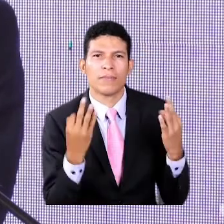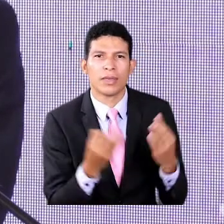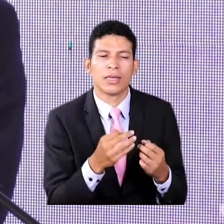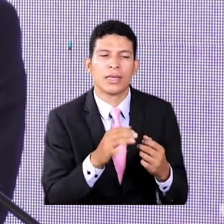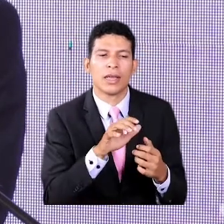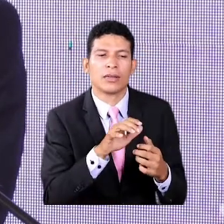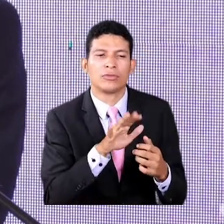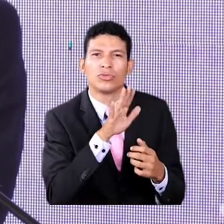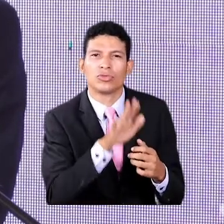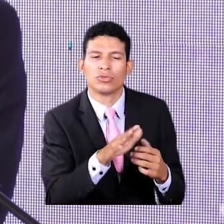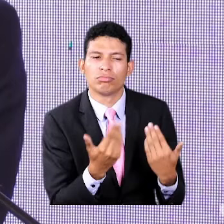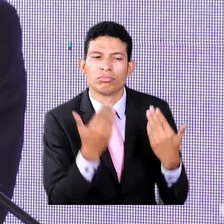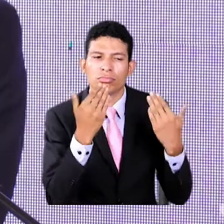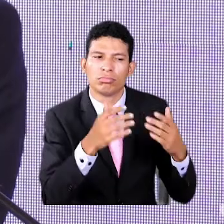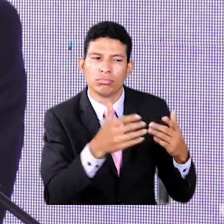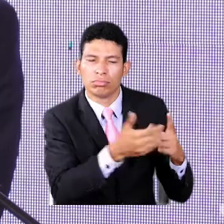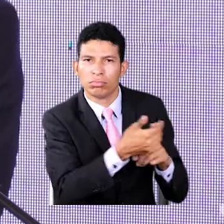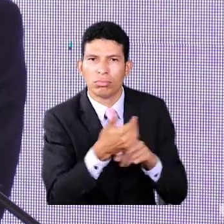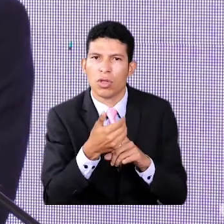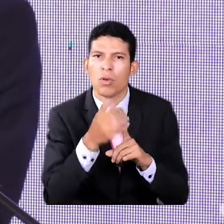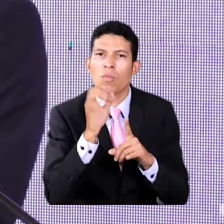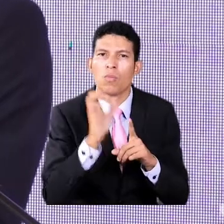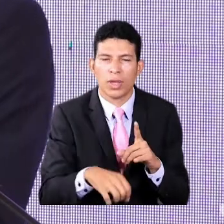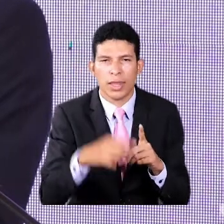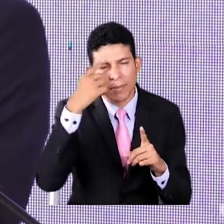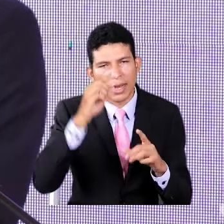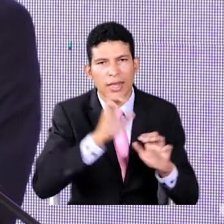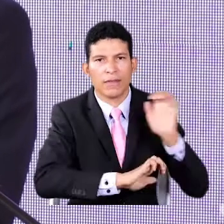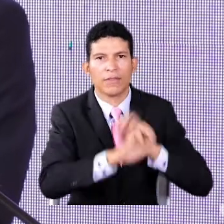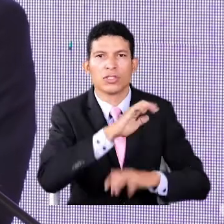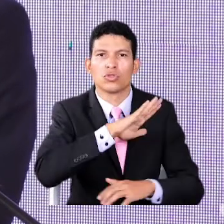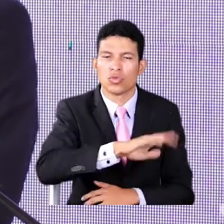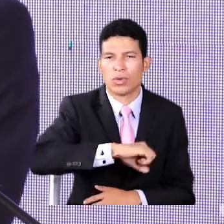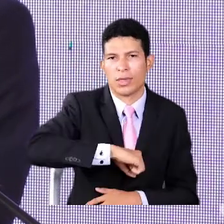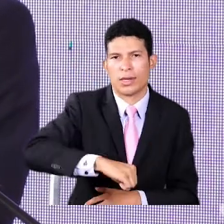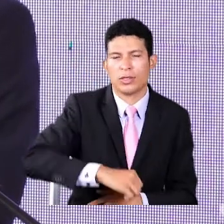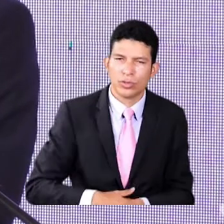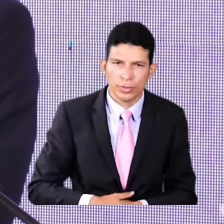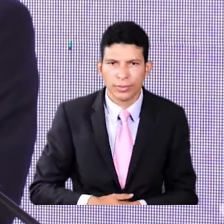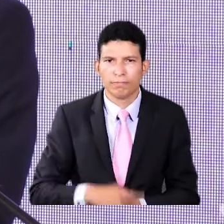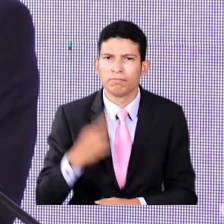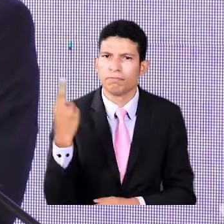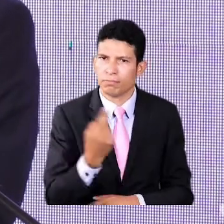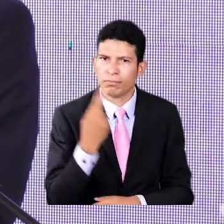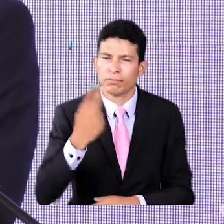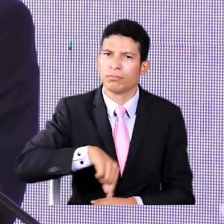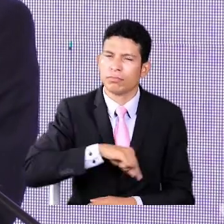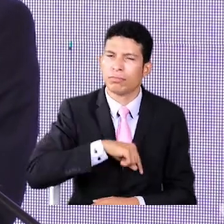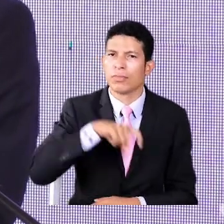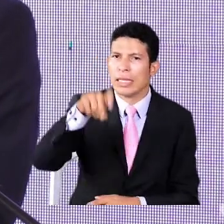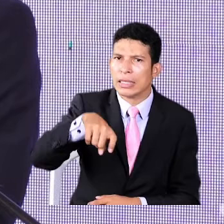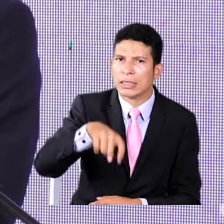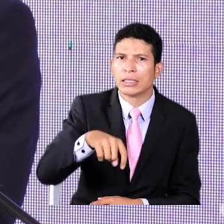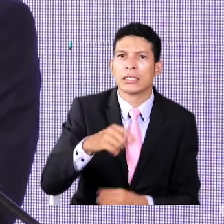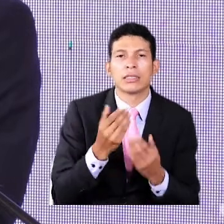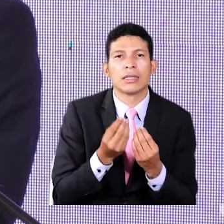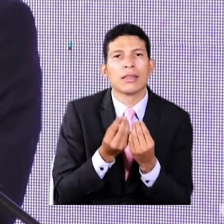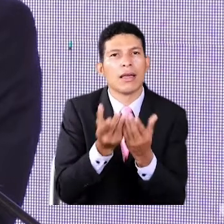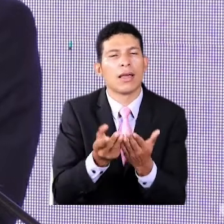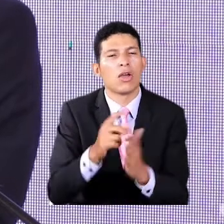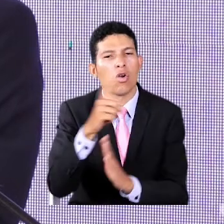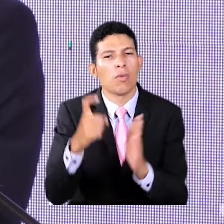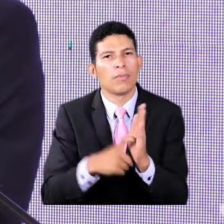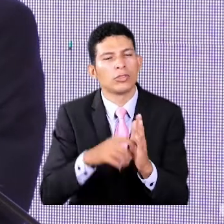garantizar las condiciones necesarias para la defensa a sus derechos reiteramos la necesidad de que se brinden todas las garantías